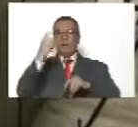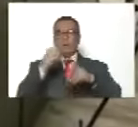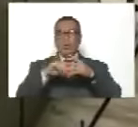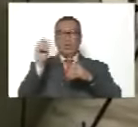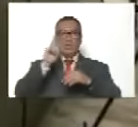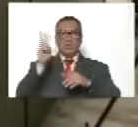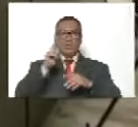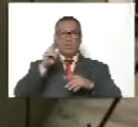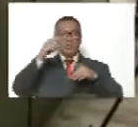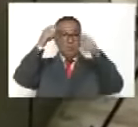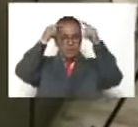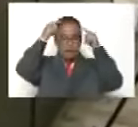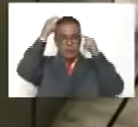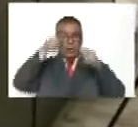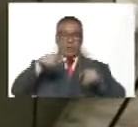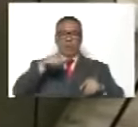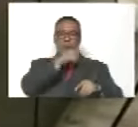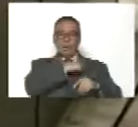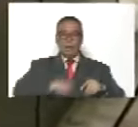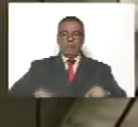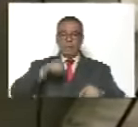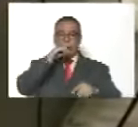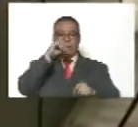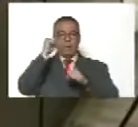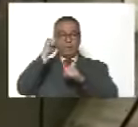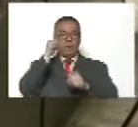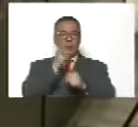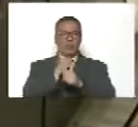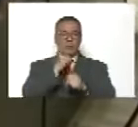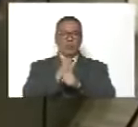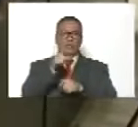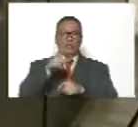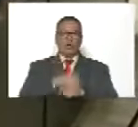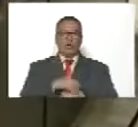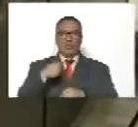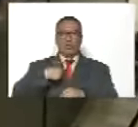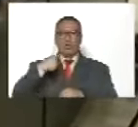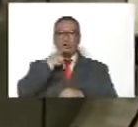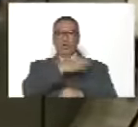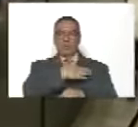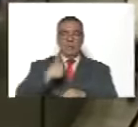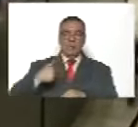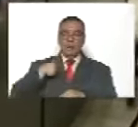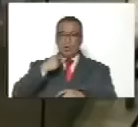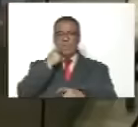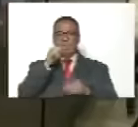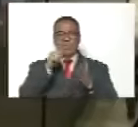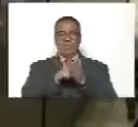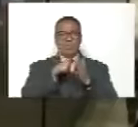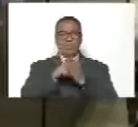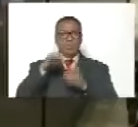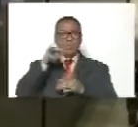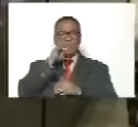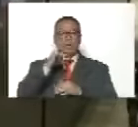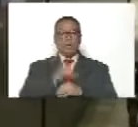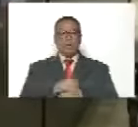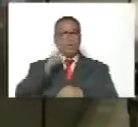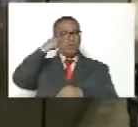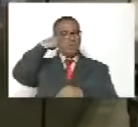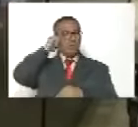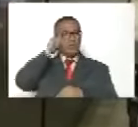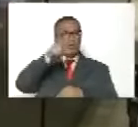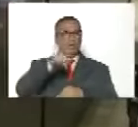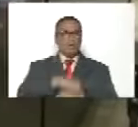presidente chavista, el presidente obrero, Nicolás Maduro Moros. Yo quería tomar este punto de información para